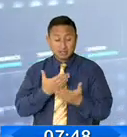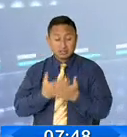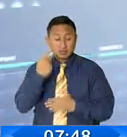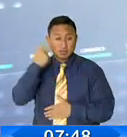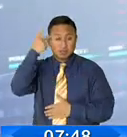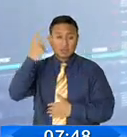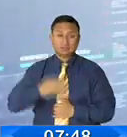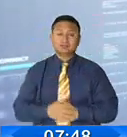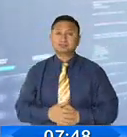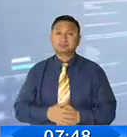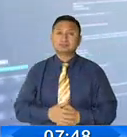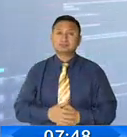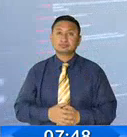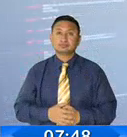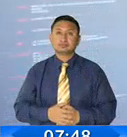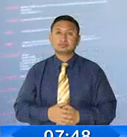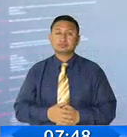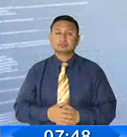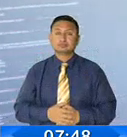progenitores.